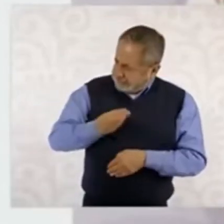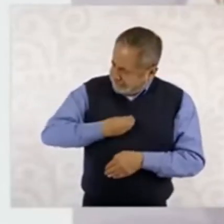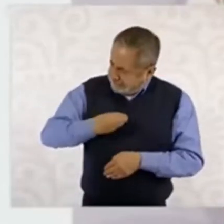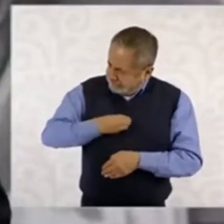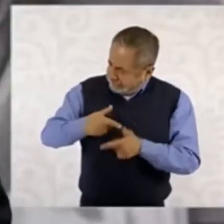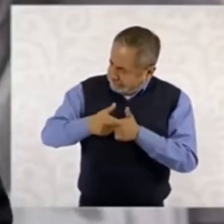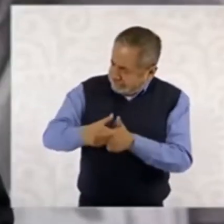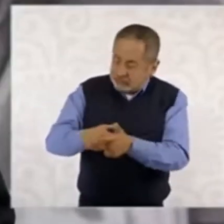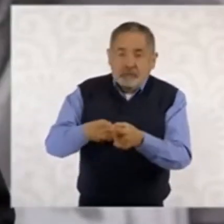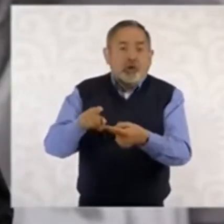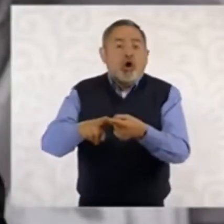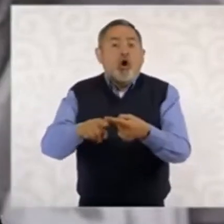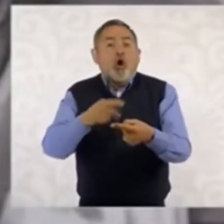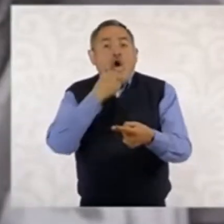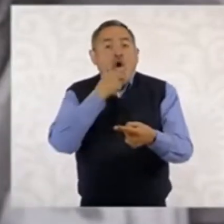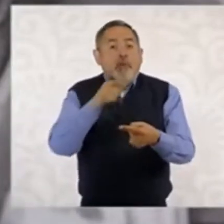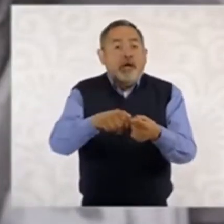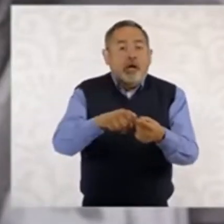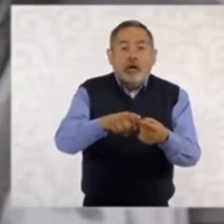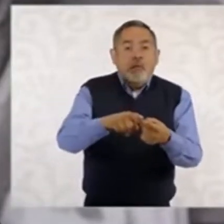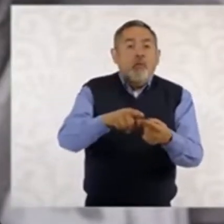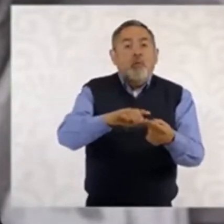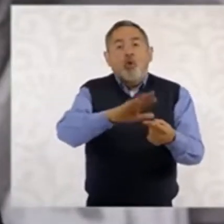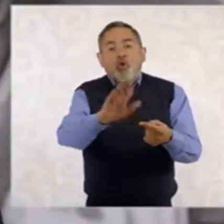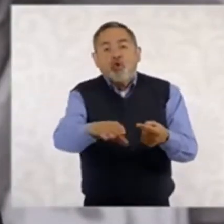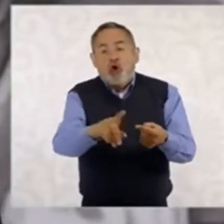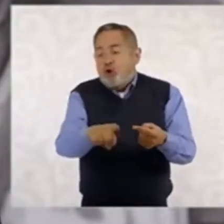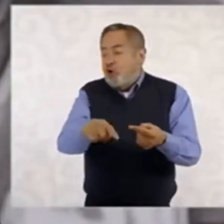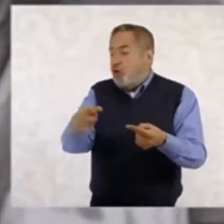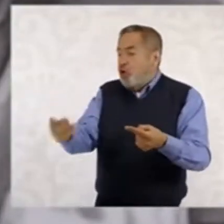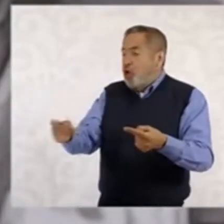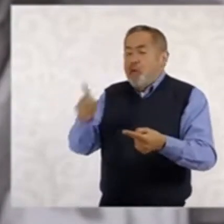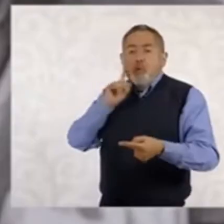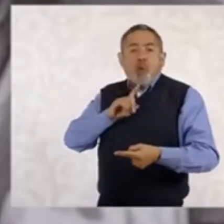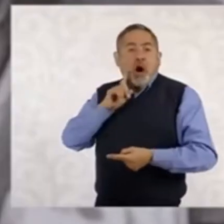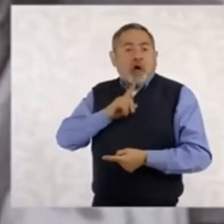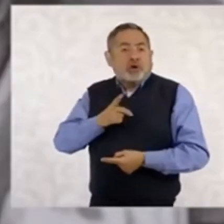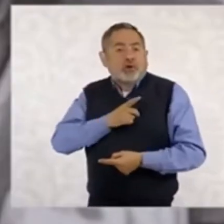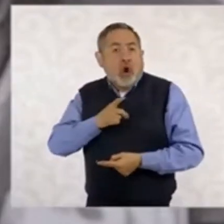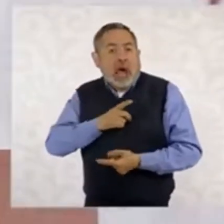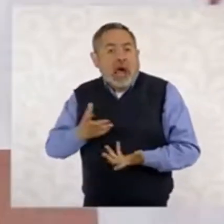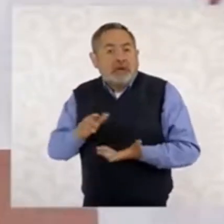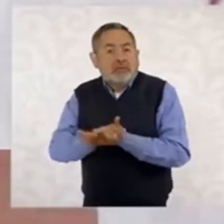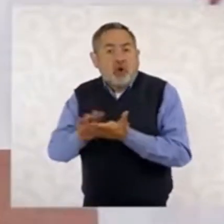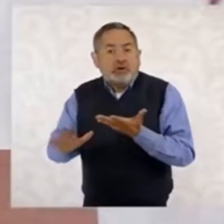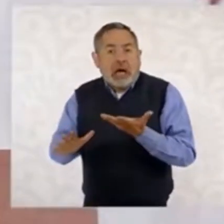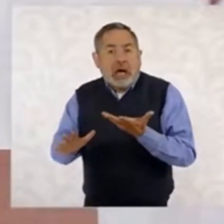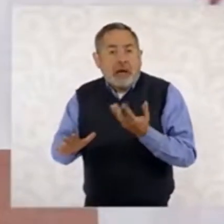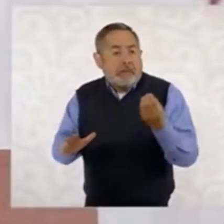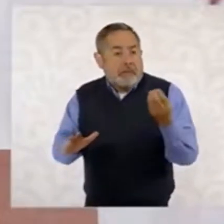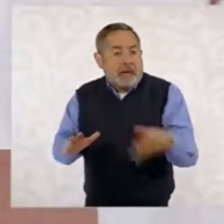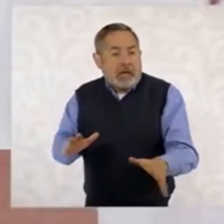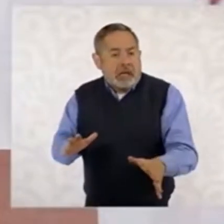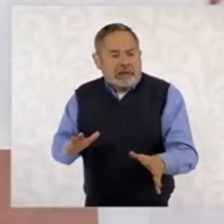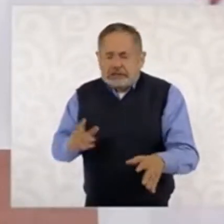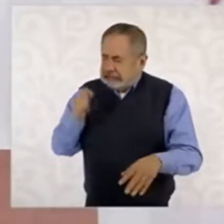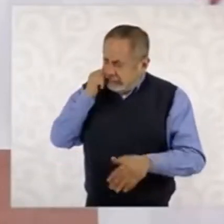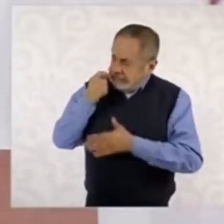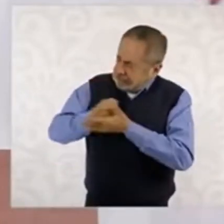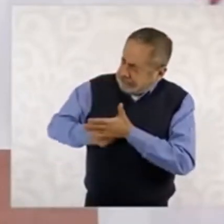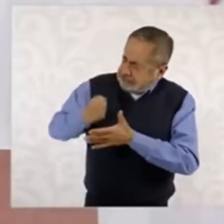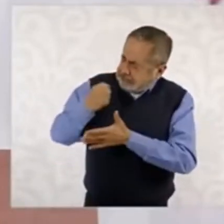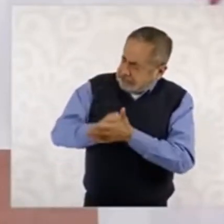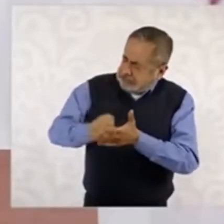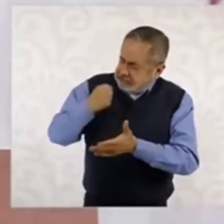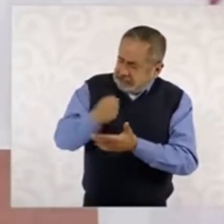las viudas que en 18 años perdieron a sus compañeros de vida y a quienes, sin ver el desenlace que